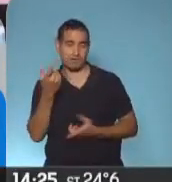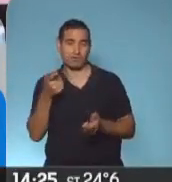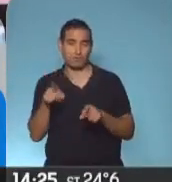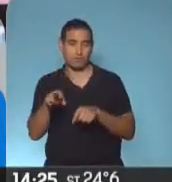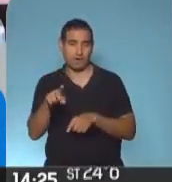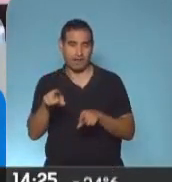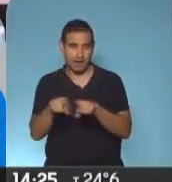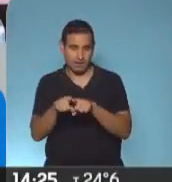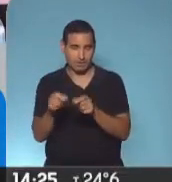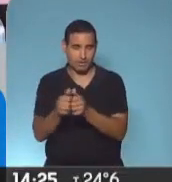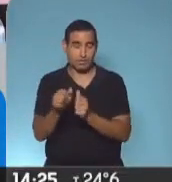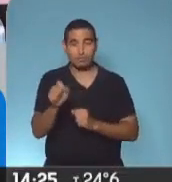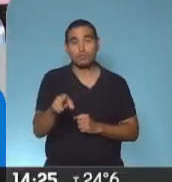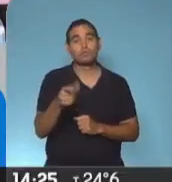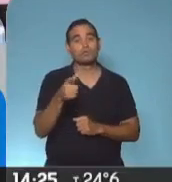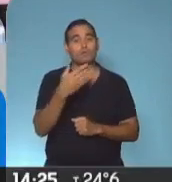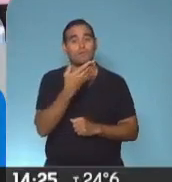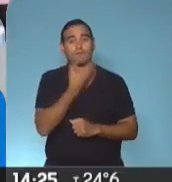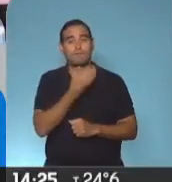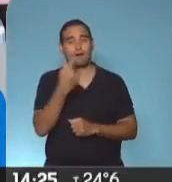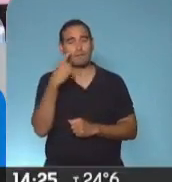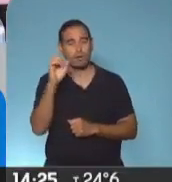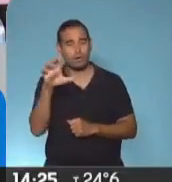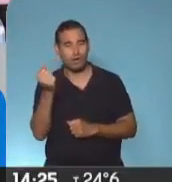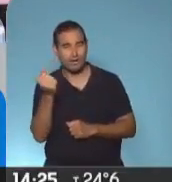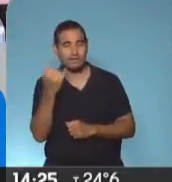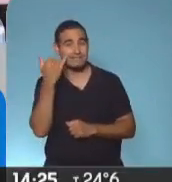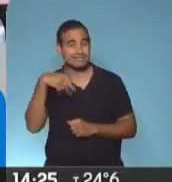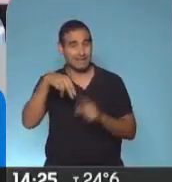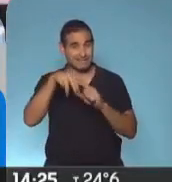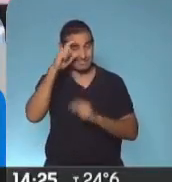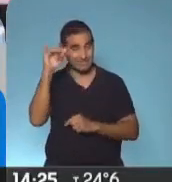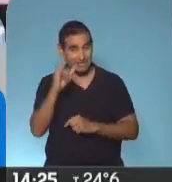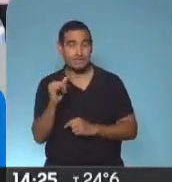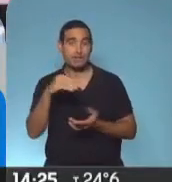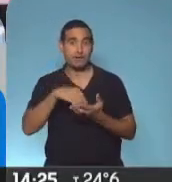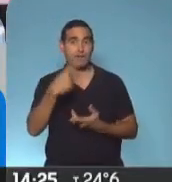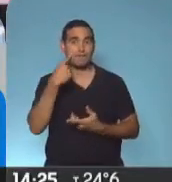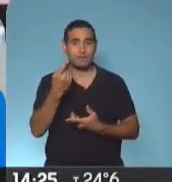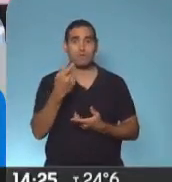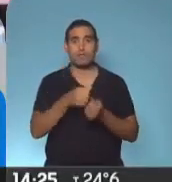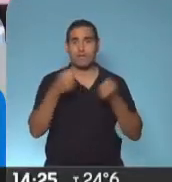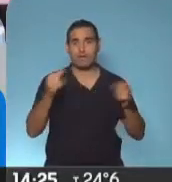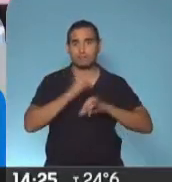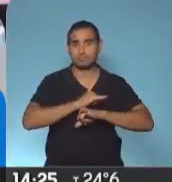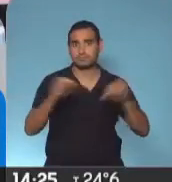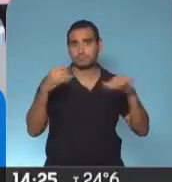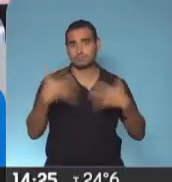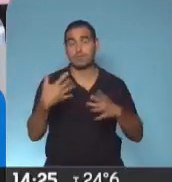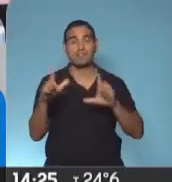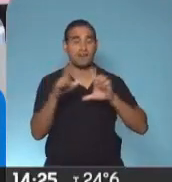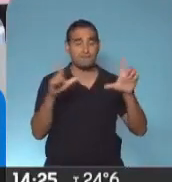de revocar lo que fue esa tapa histórica que vimos de todos los diarios, con un mensaje único para todo el país. Bueno, a nivel de los